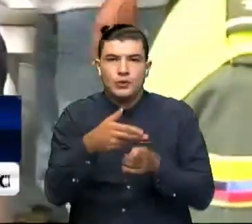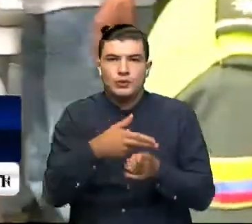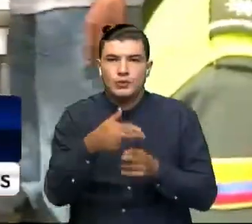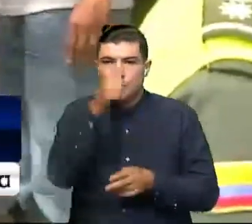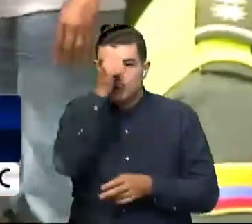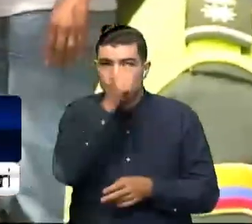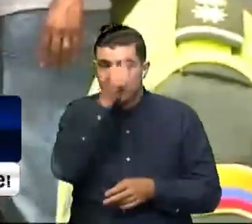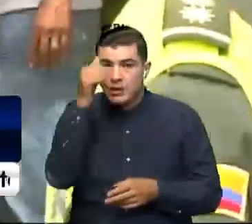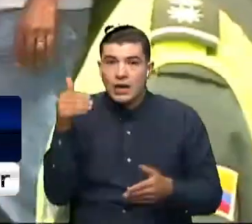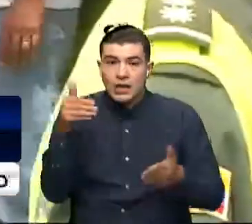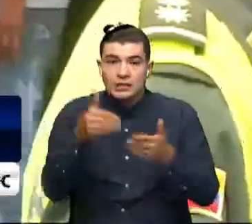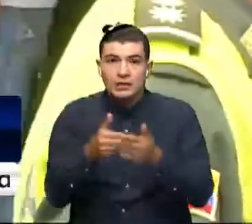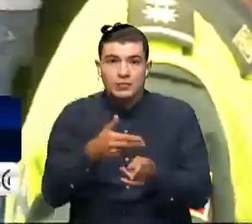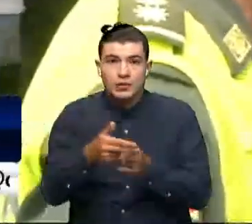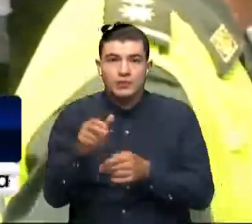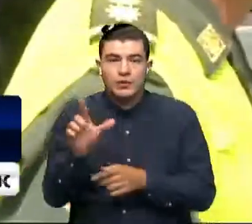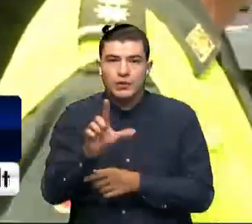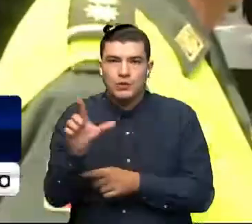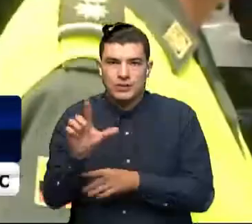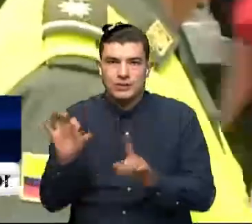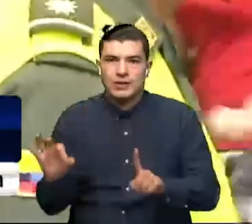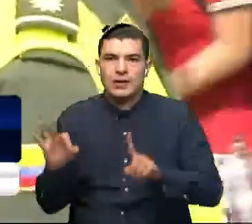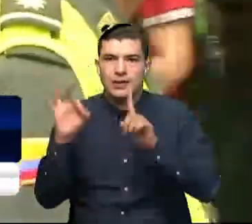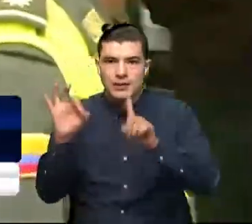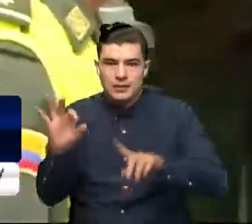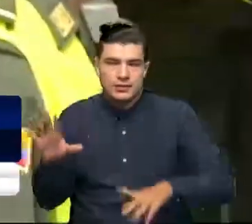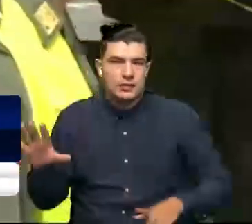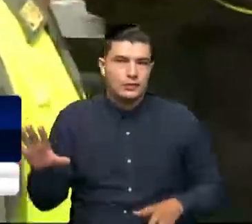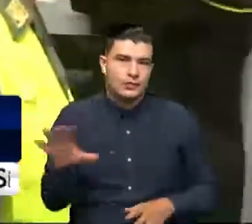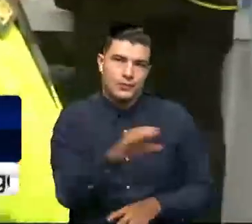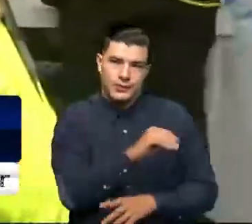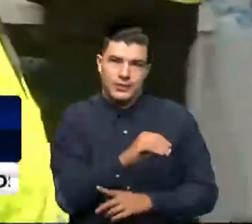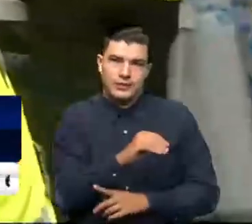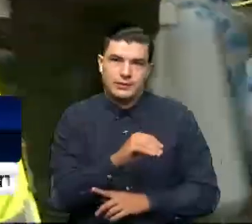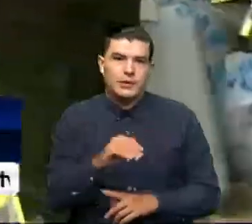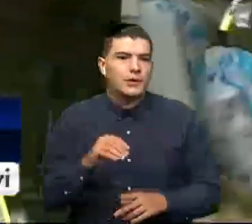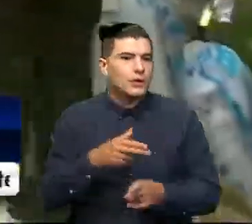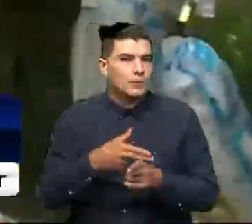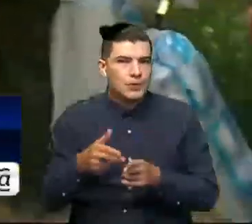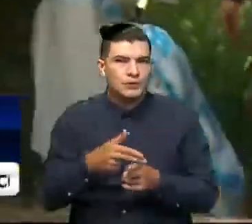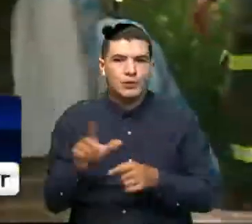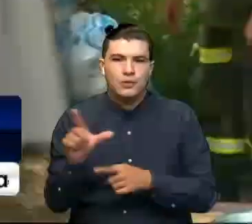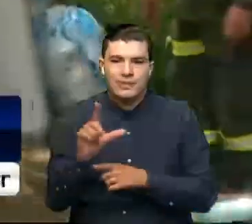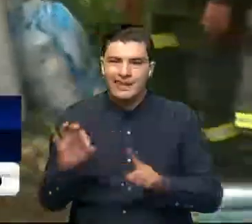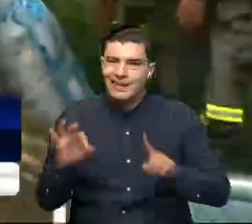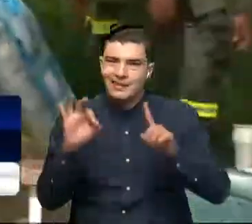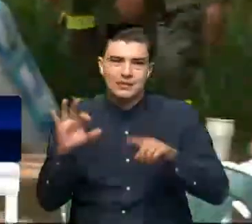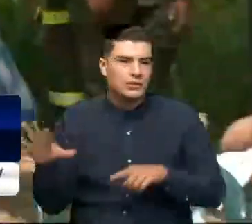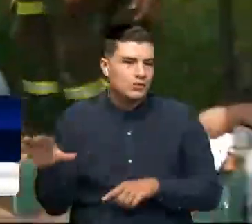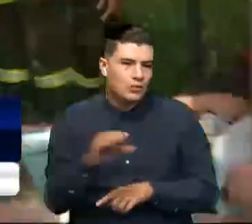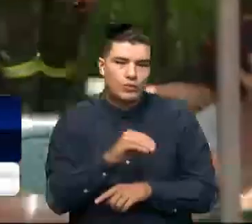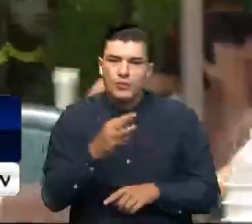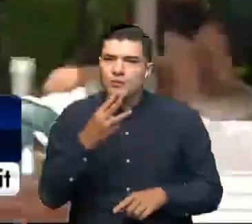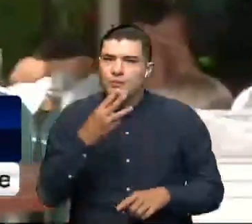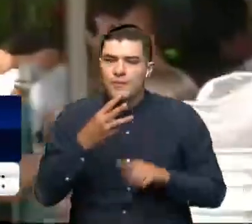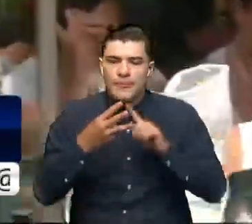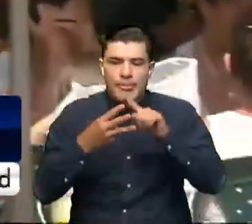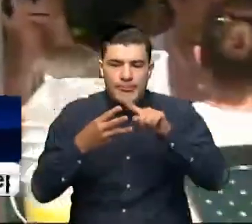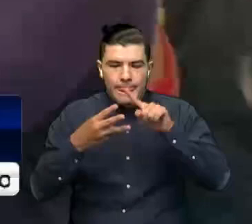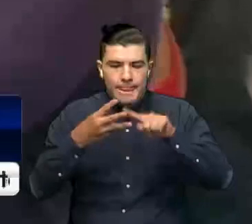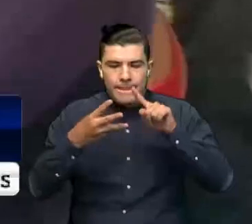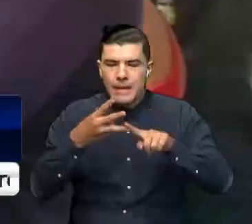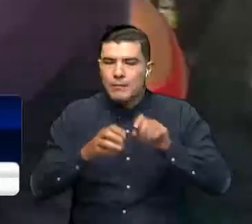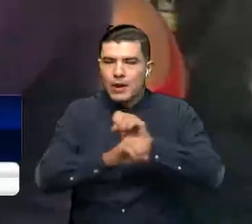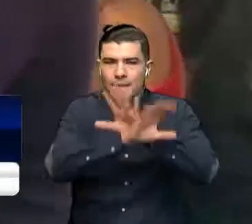domingo, hasta el próximo lunes, están garantizadas todas los alimentos que se le va a entregar a estas personas que